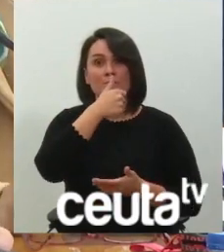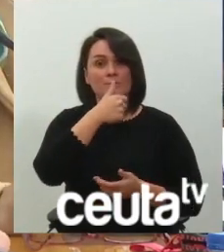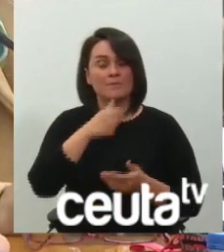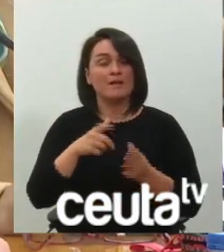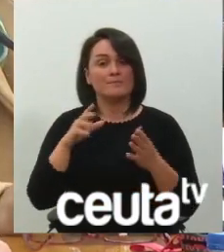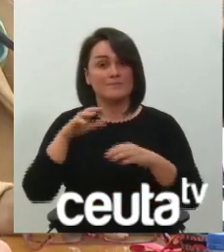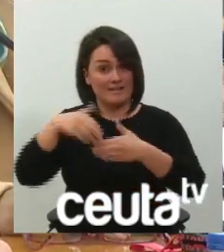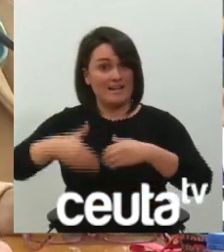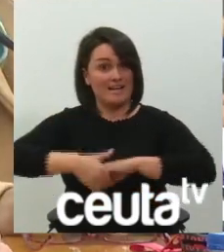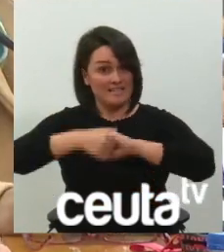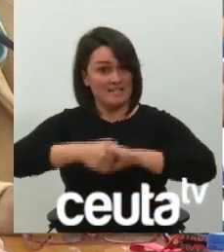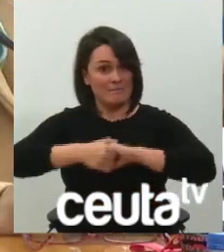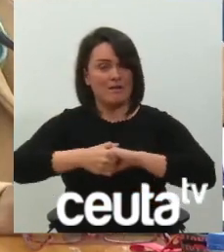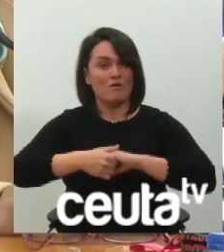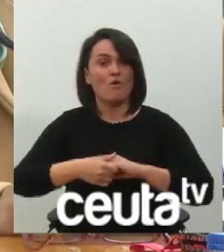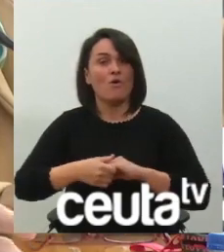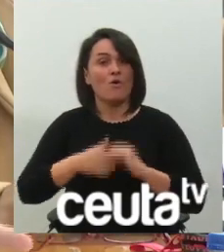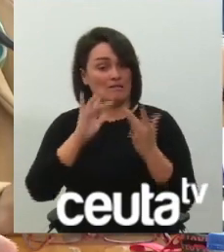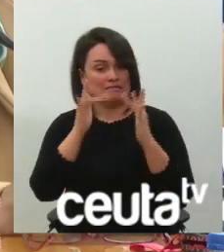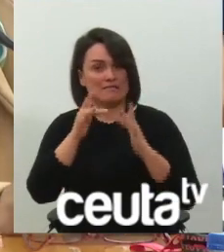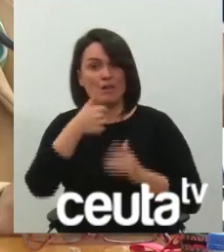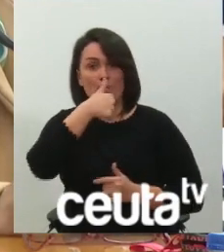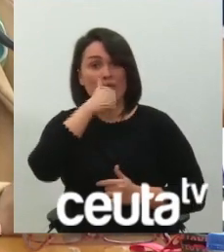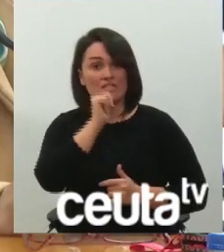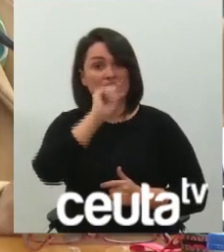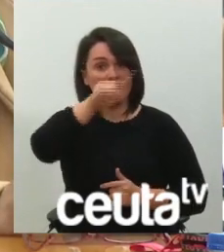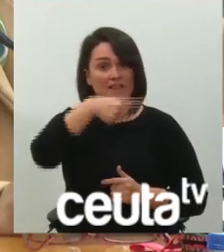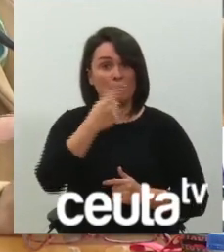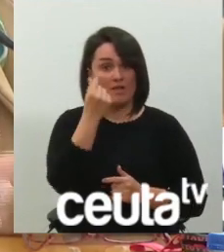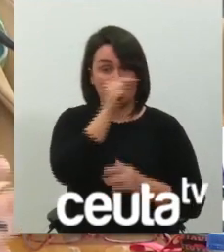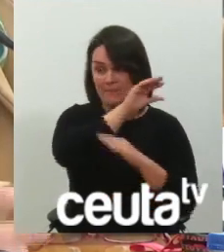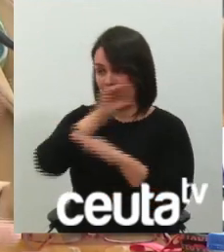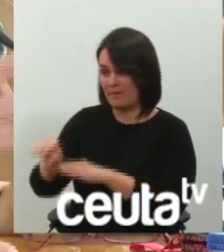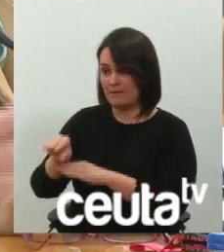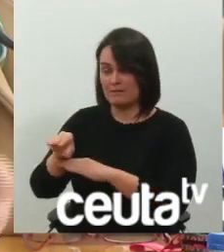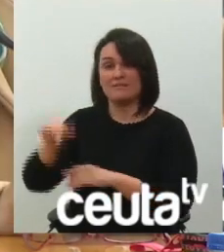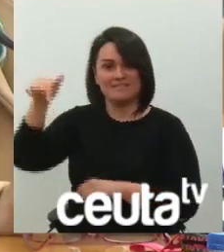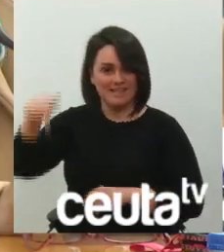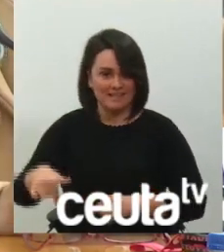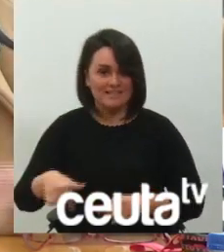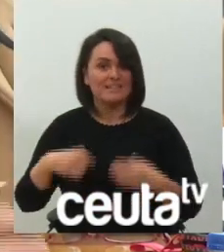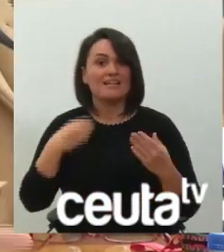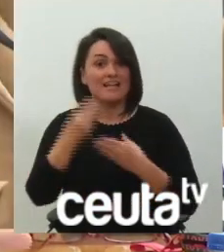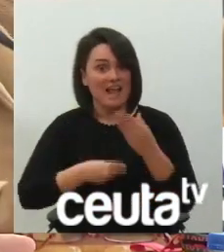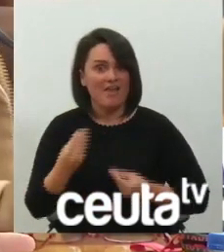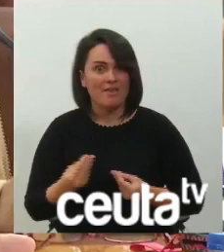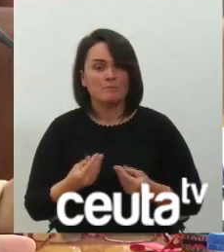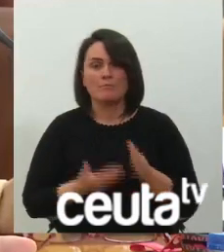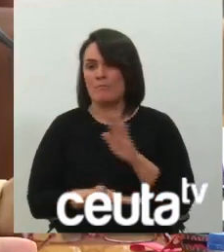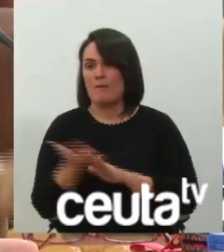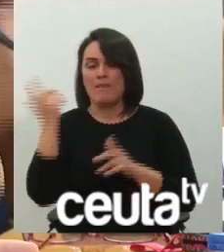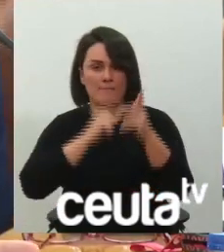chiringuitos y luego ellos se los gastan en sus viajes en su futuro en sus congresos etc